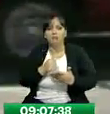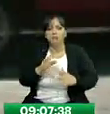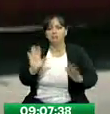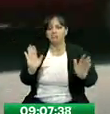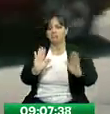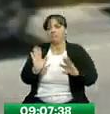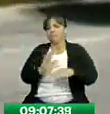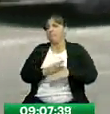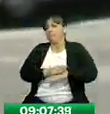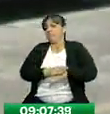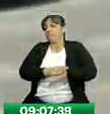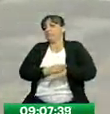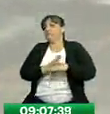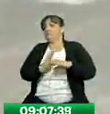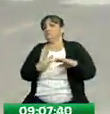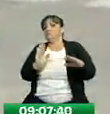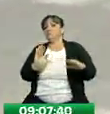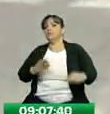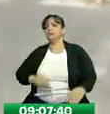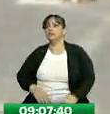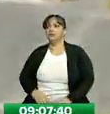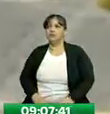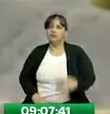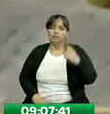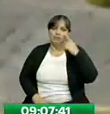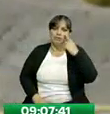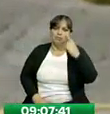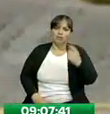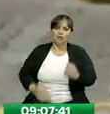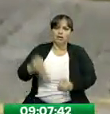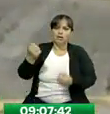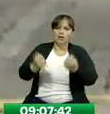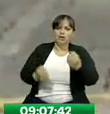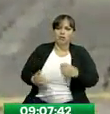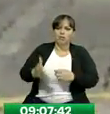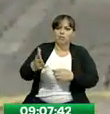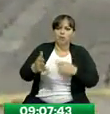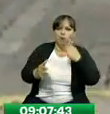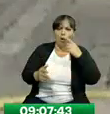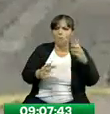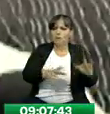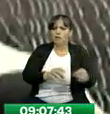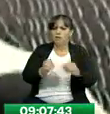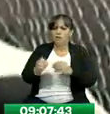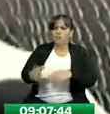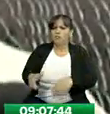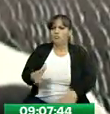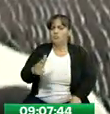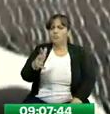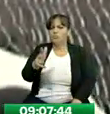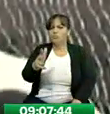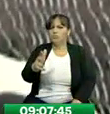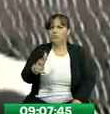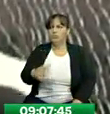fue embarcado una persona nunca se imaginaron que la discusión subió de temperatura y no está mal que se tomen un traguito a veces de vez en